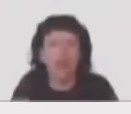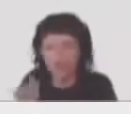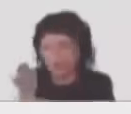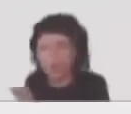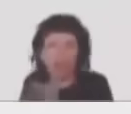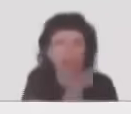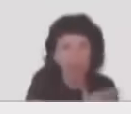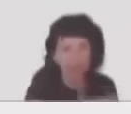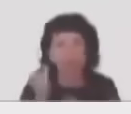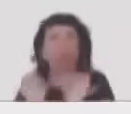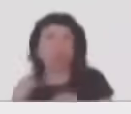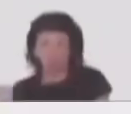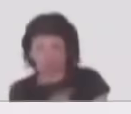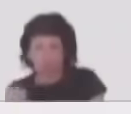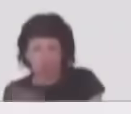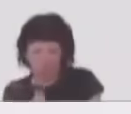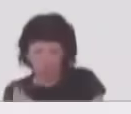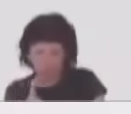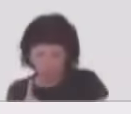proyecto de país que representamos.